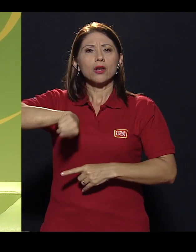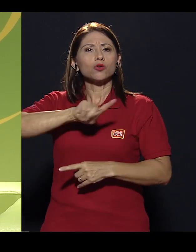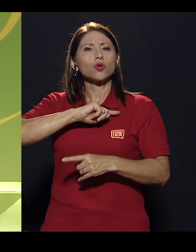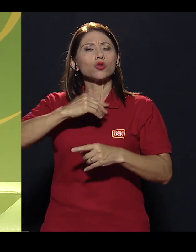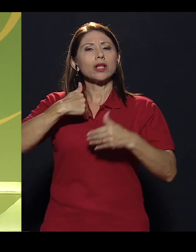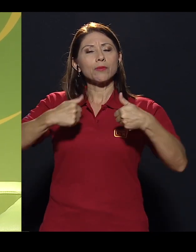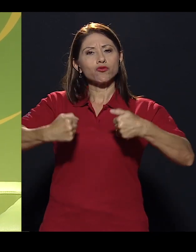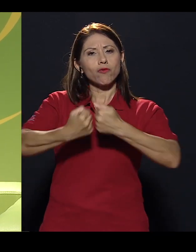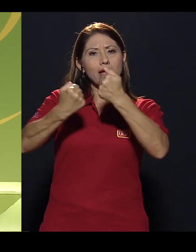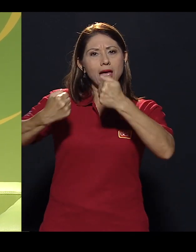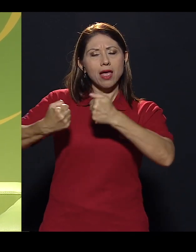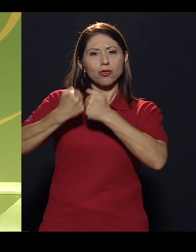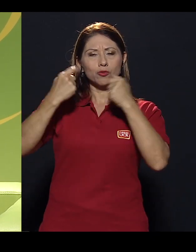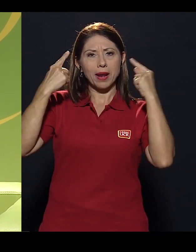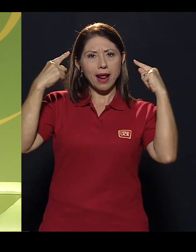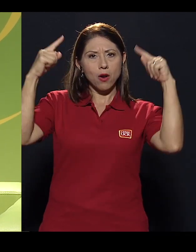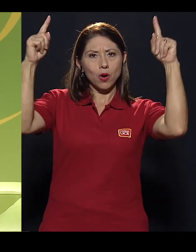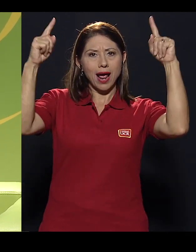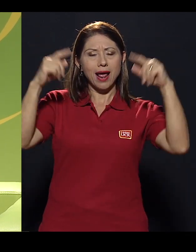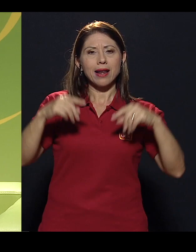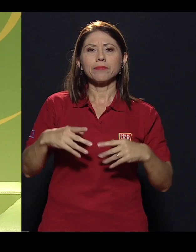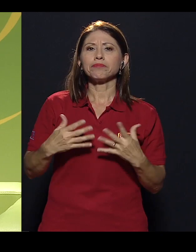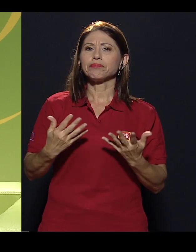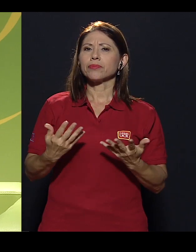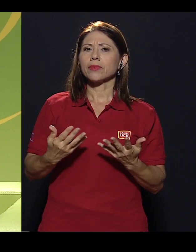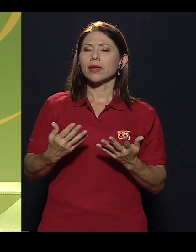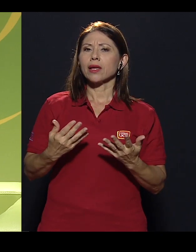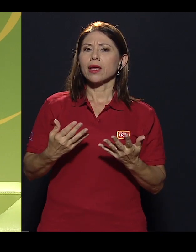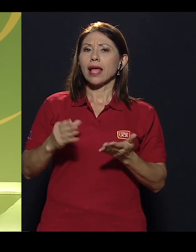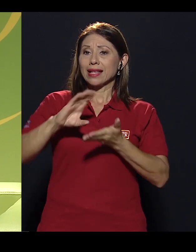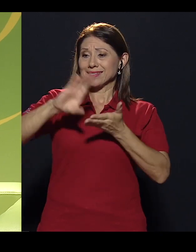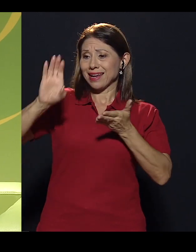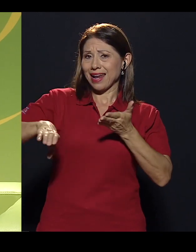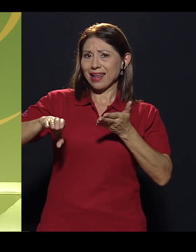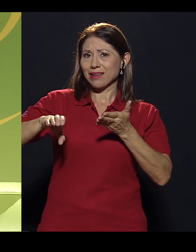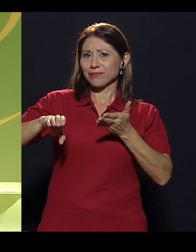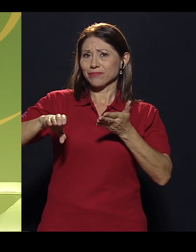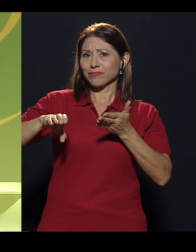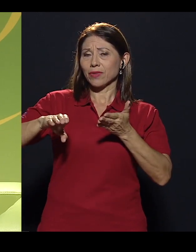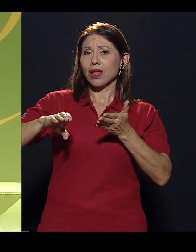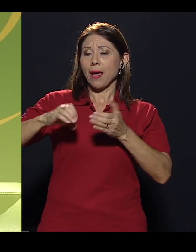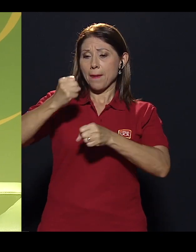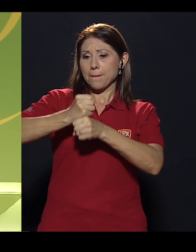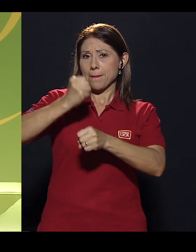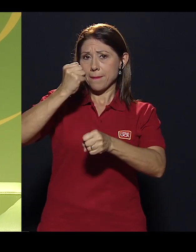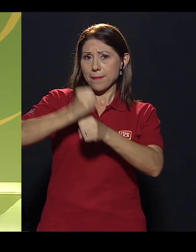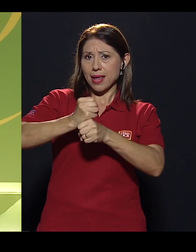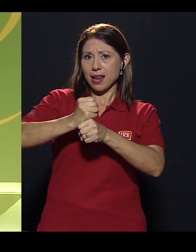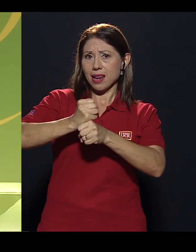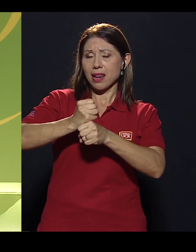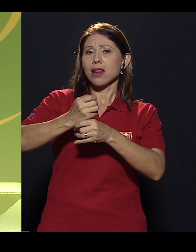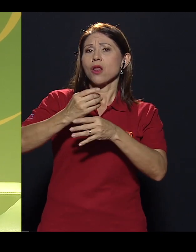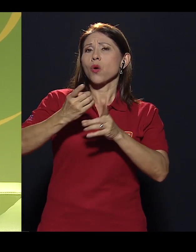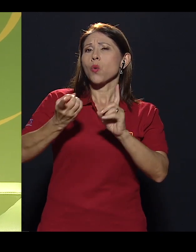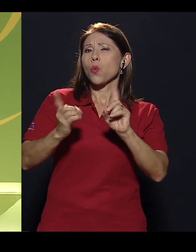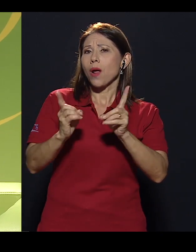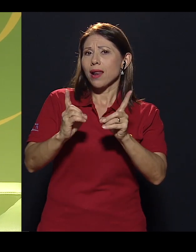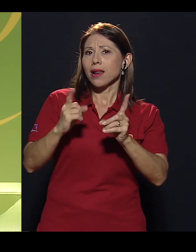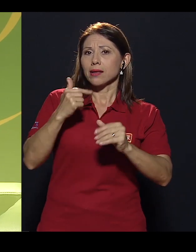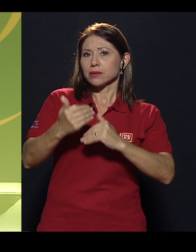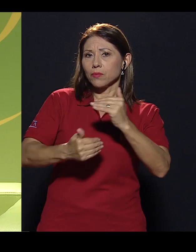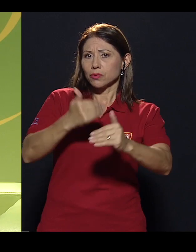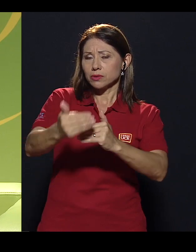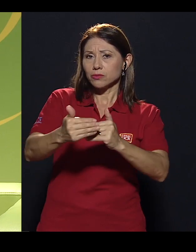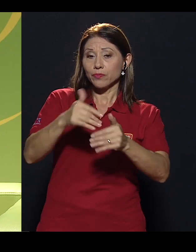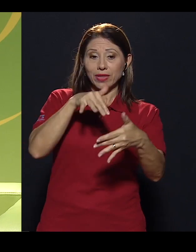retos que tenemos para poder alcanzarla. ¿Qué es el papel que cumple el CENAREC en ese proceso, verdad? En el que podamos